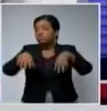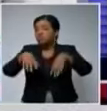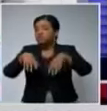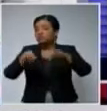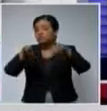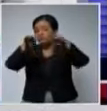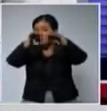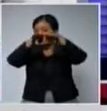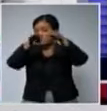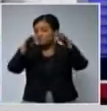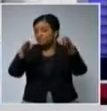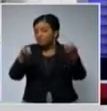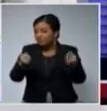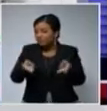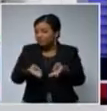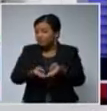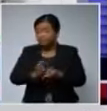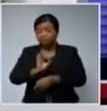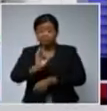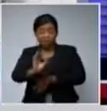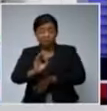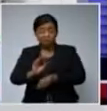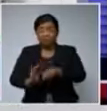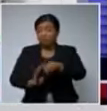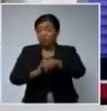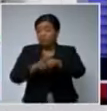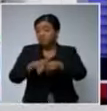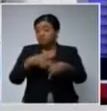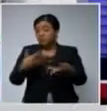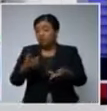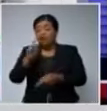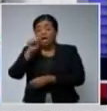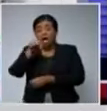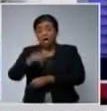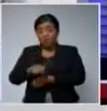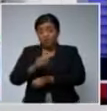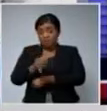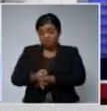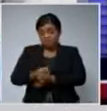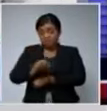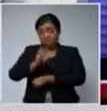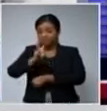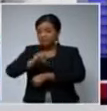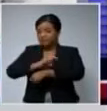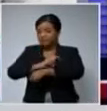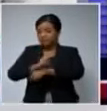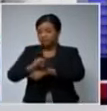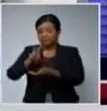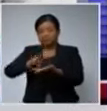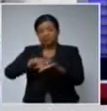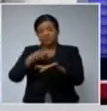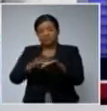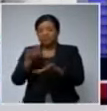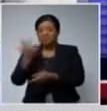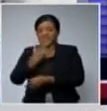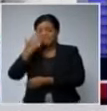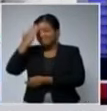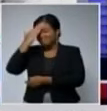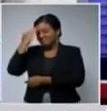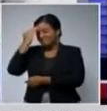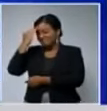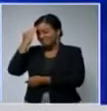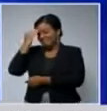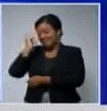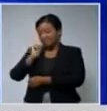el impacto de la COVID-19. Nos acompaña desde la media hora la intérprete de lengua de señas, Maday Pérez. Bienvenida. Y